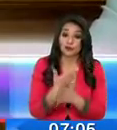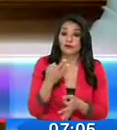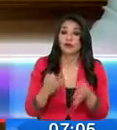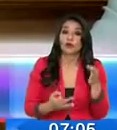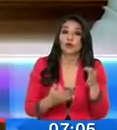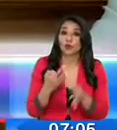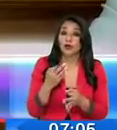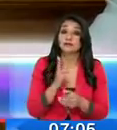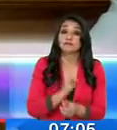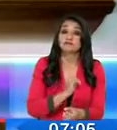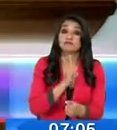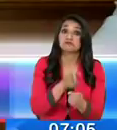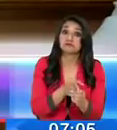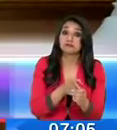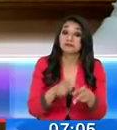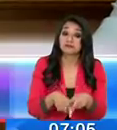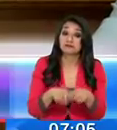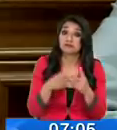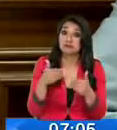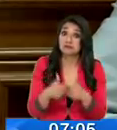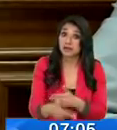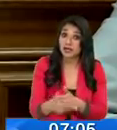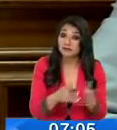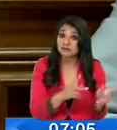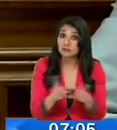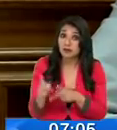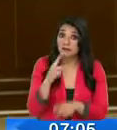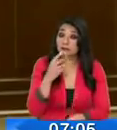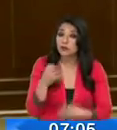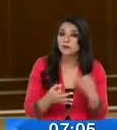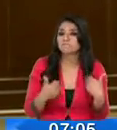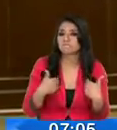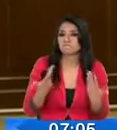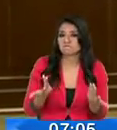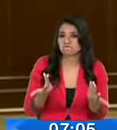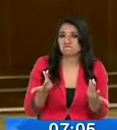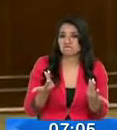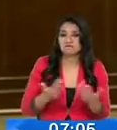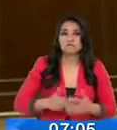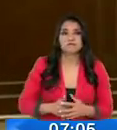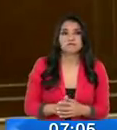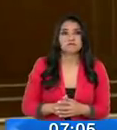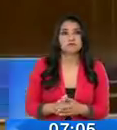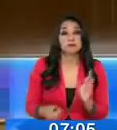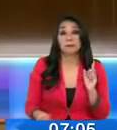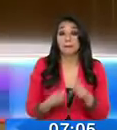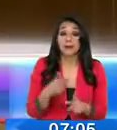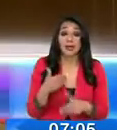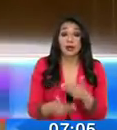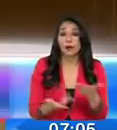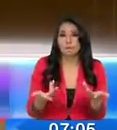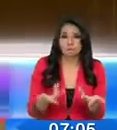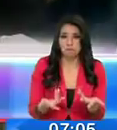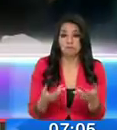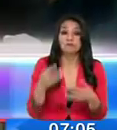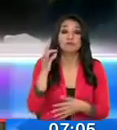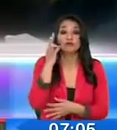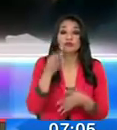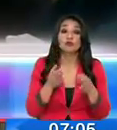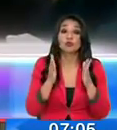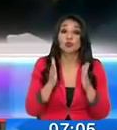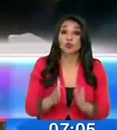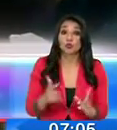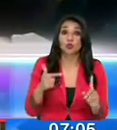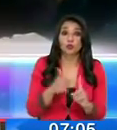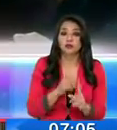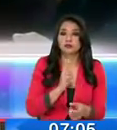fue parte del inicio de esta audiencia preparatoria de juicio. Pero mientras esto no se lleve adelante, lo que es seguro es que la jueza Camacho no